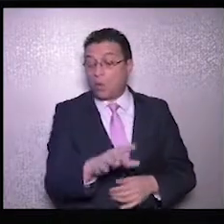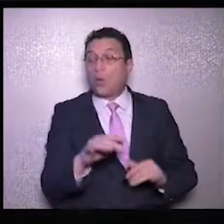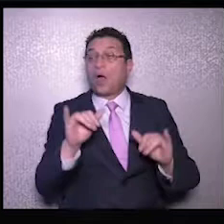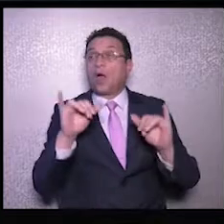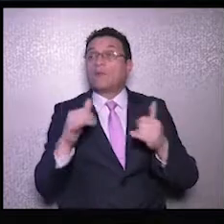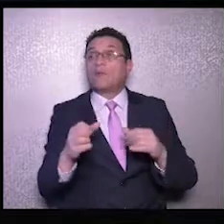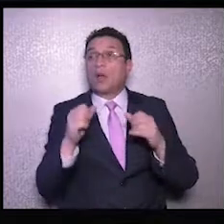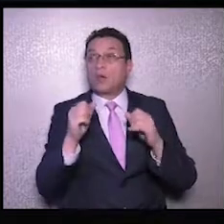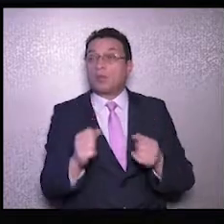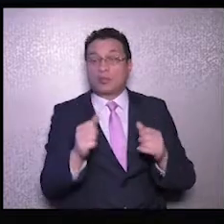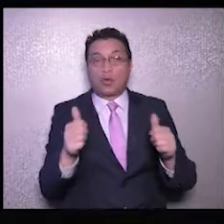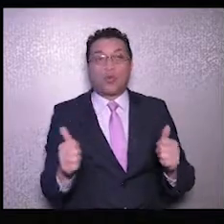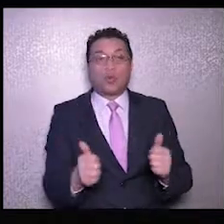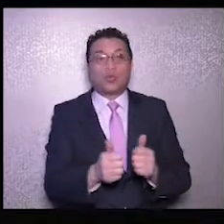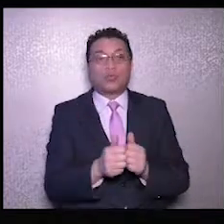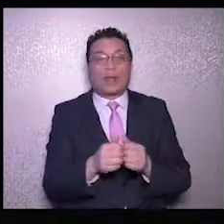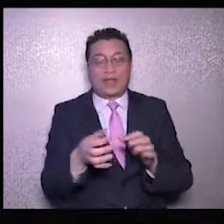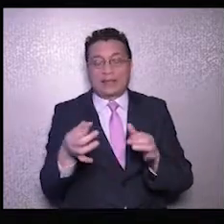era juntar la ciencia.